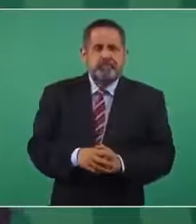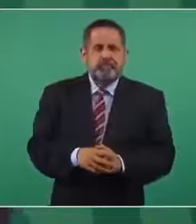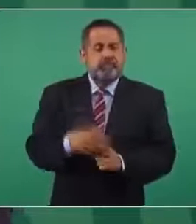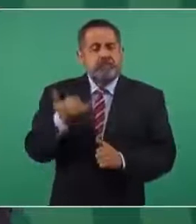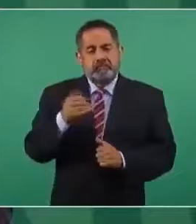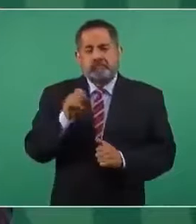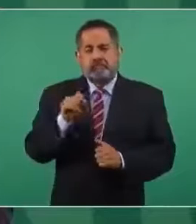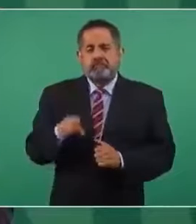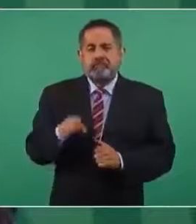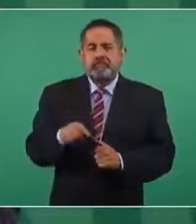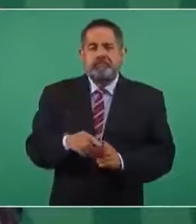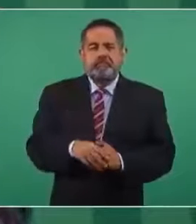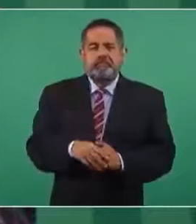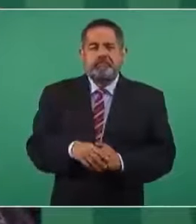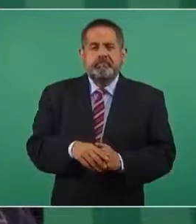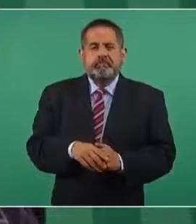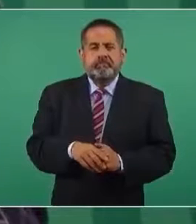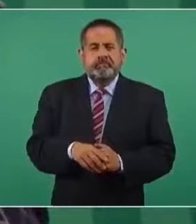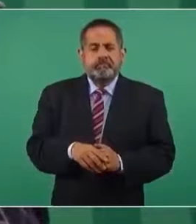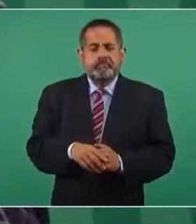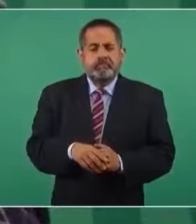Y